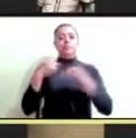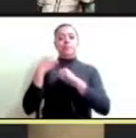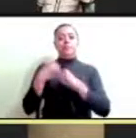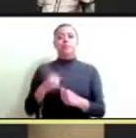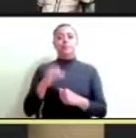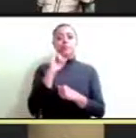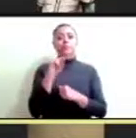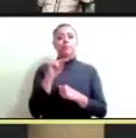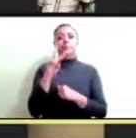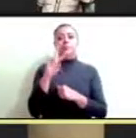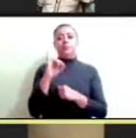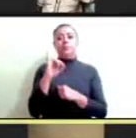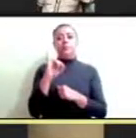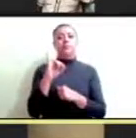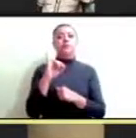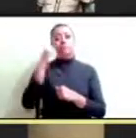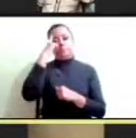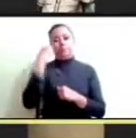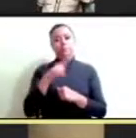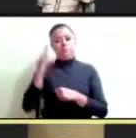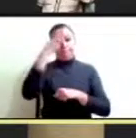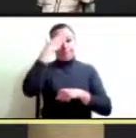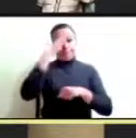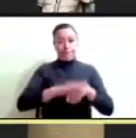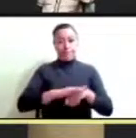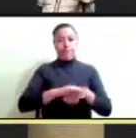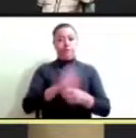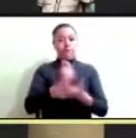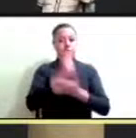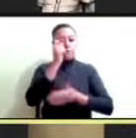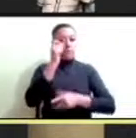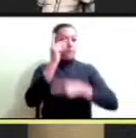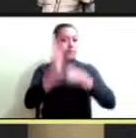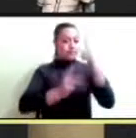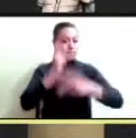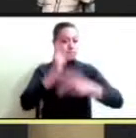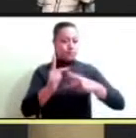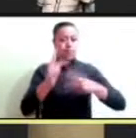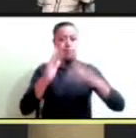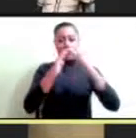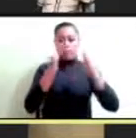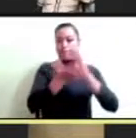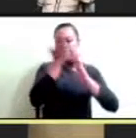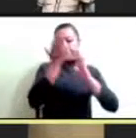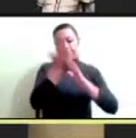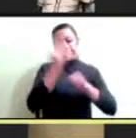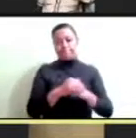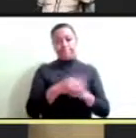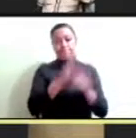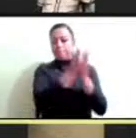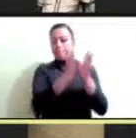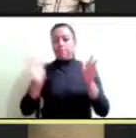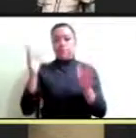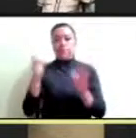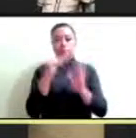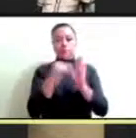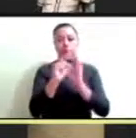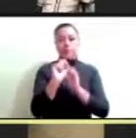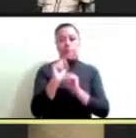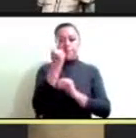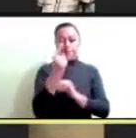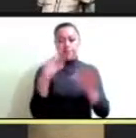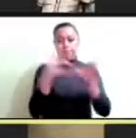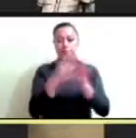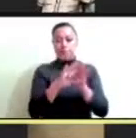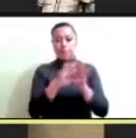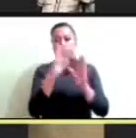de la Ciudad de México para que considere preferentemente el otorgamiento de créditos de vivienda durante el ejercicio fiscal 2021, de conformidad con sus reglas de